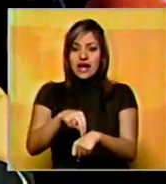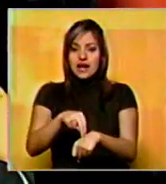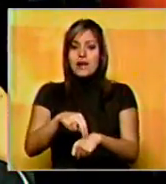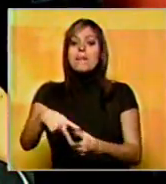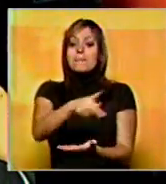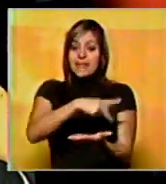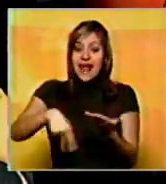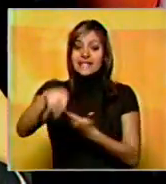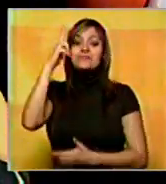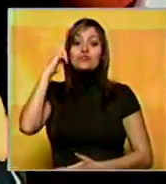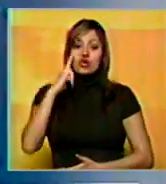la plaza Bolívar